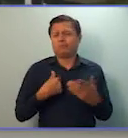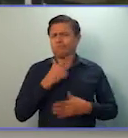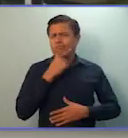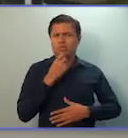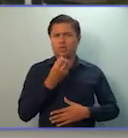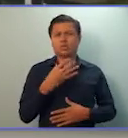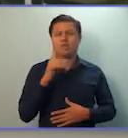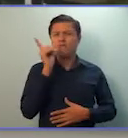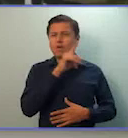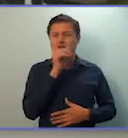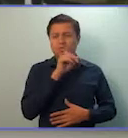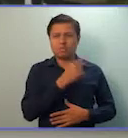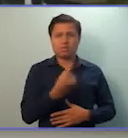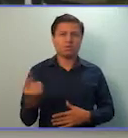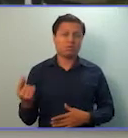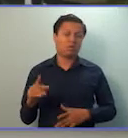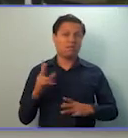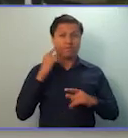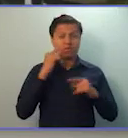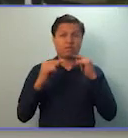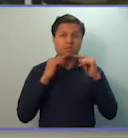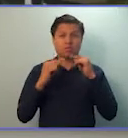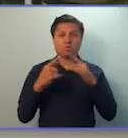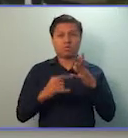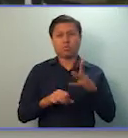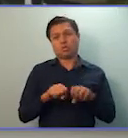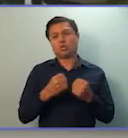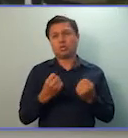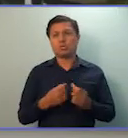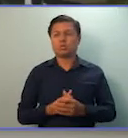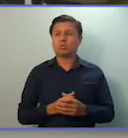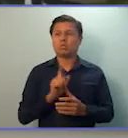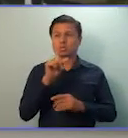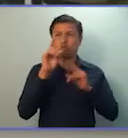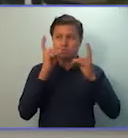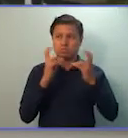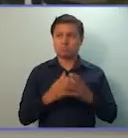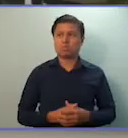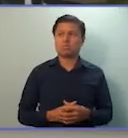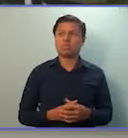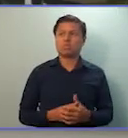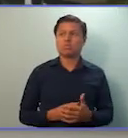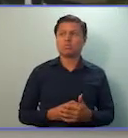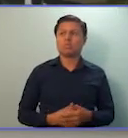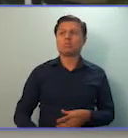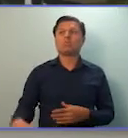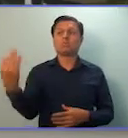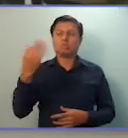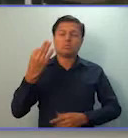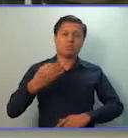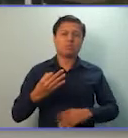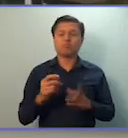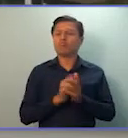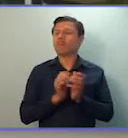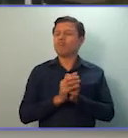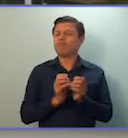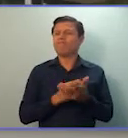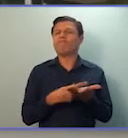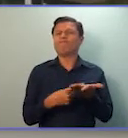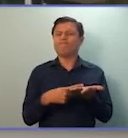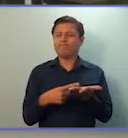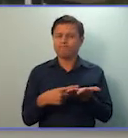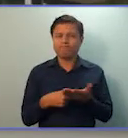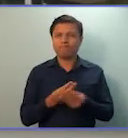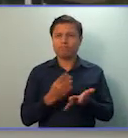eso incluso con las autoridades lo han visto como un delito y hay un tema que tenemos que resolver no solamente el tribunal